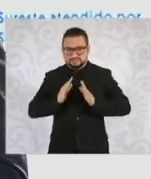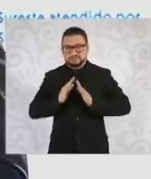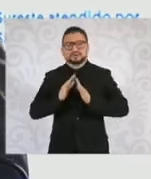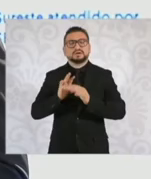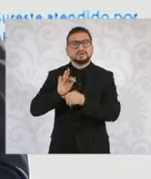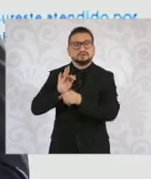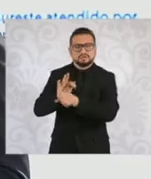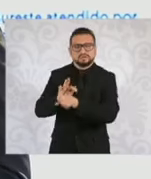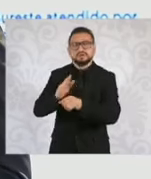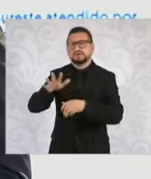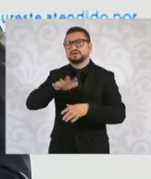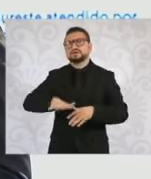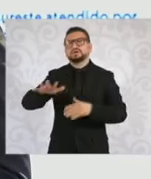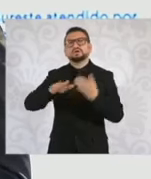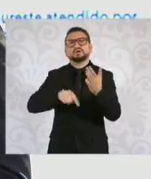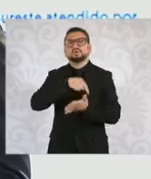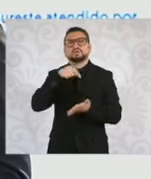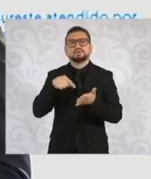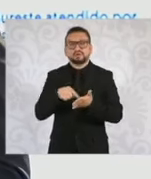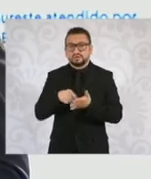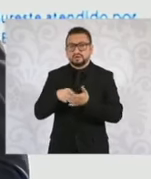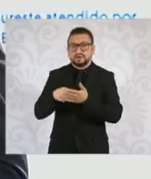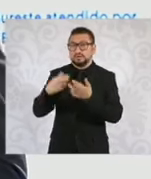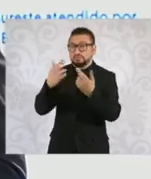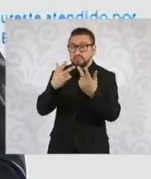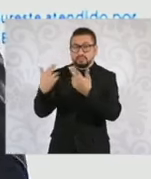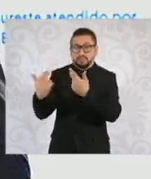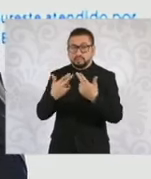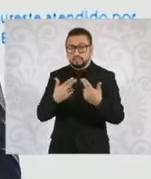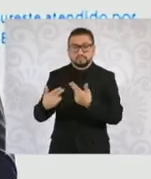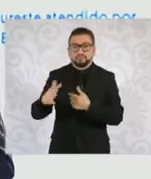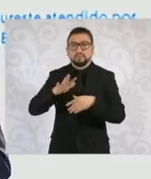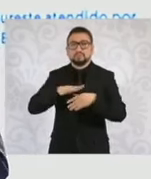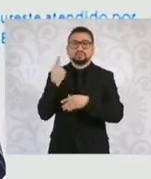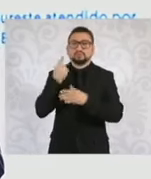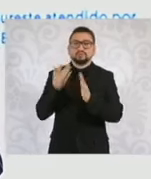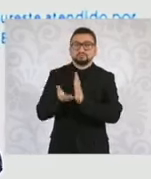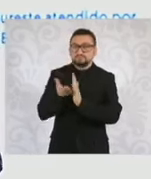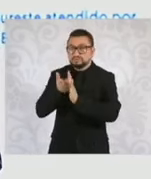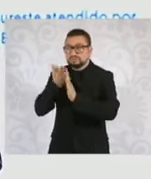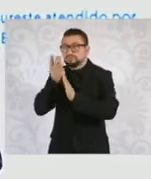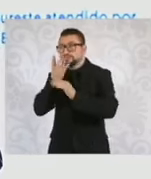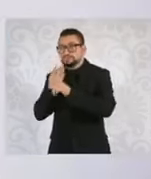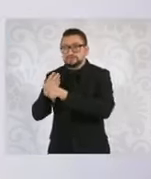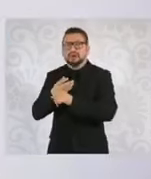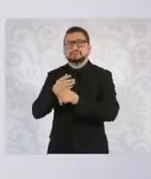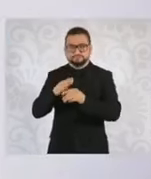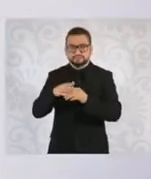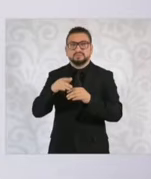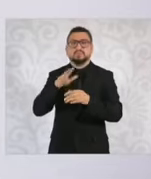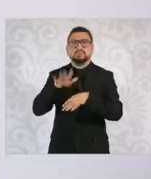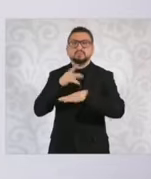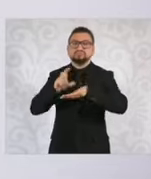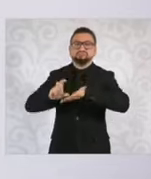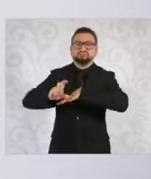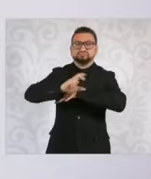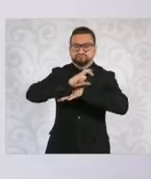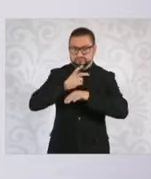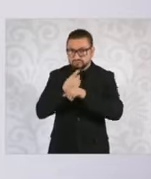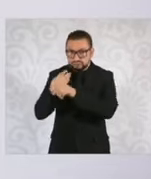las zonas donde fue afectado las carreteras por el proceso constructivo de Tren Maya. Adelante.